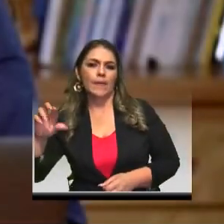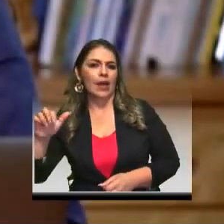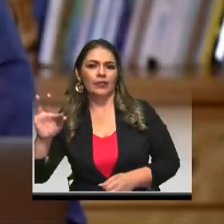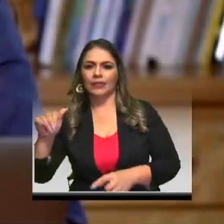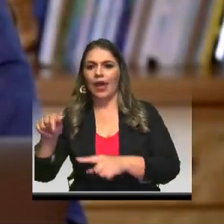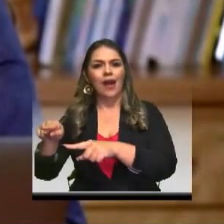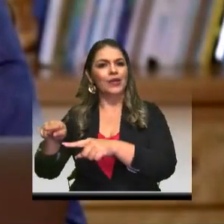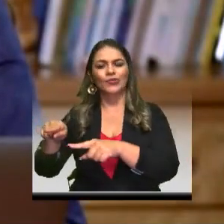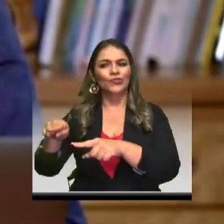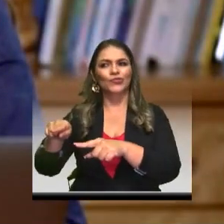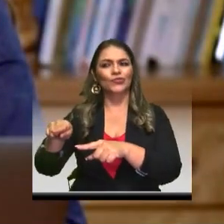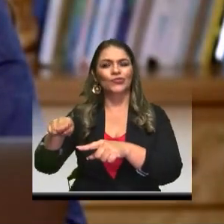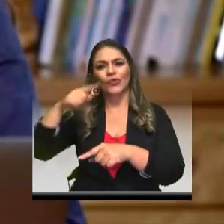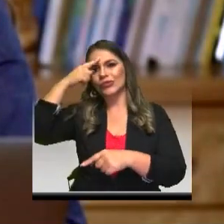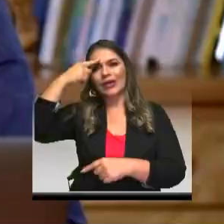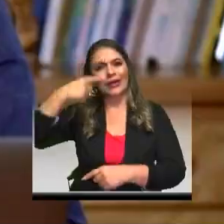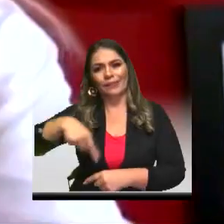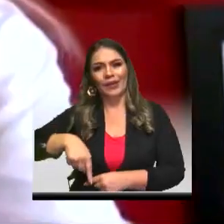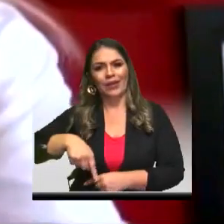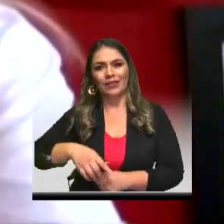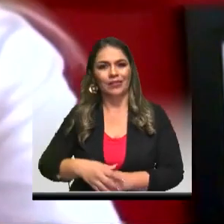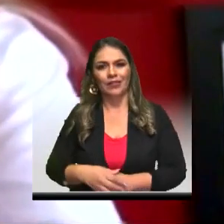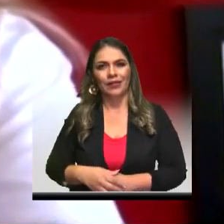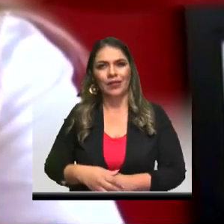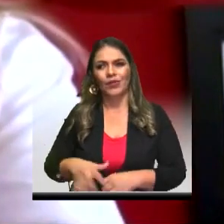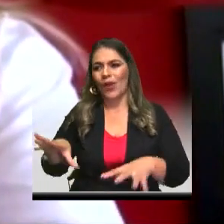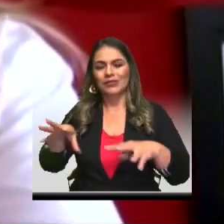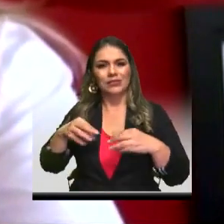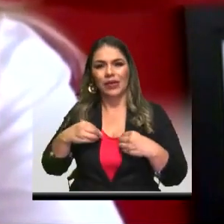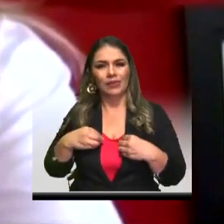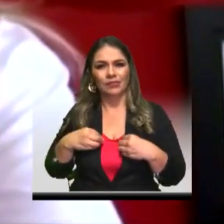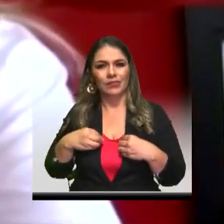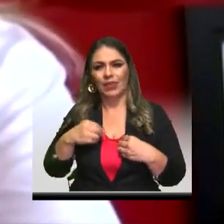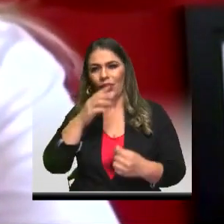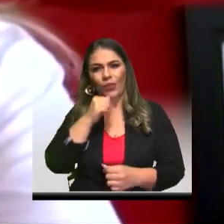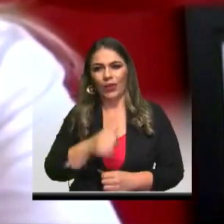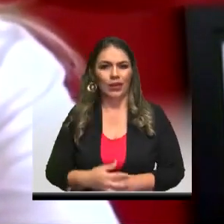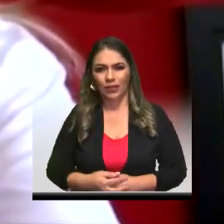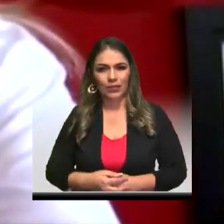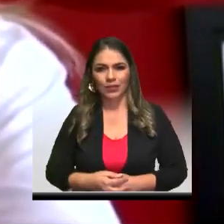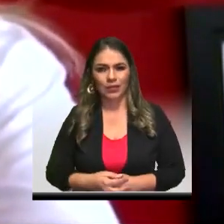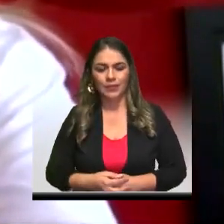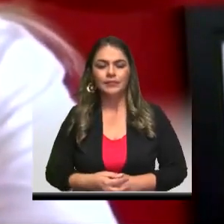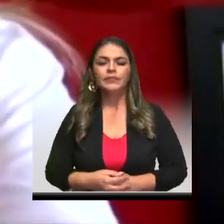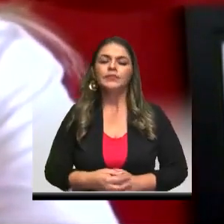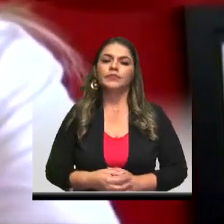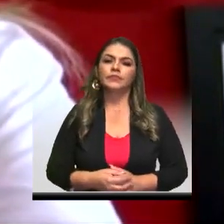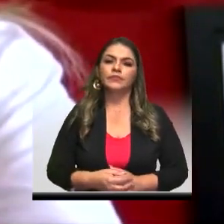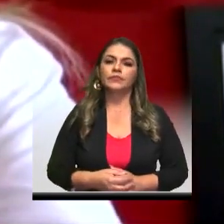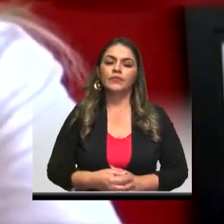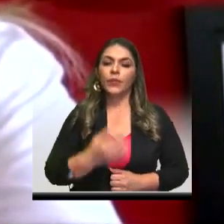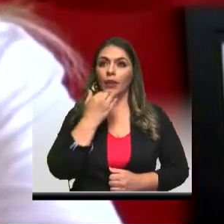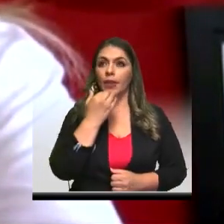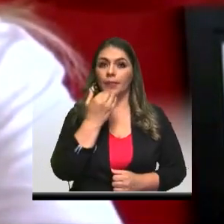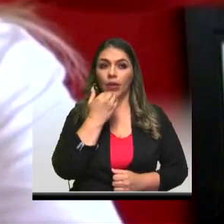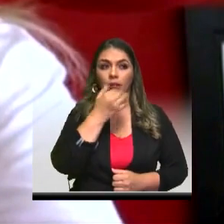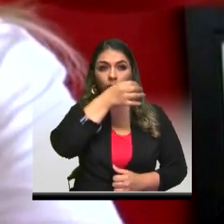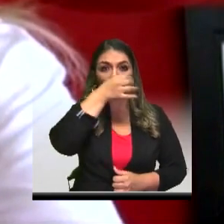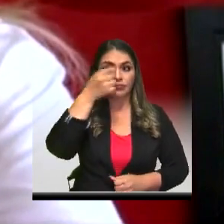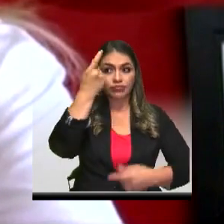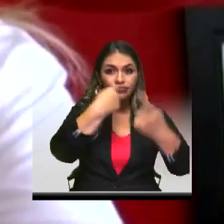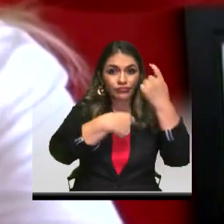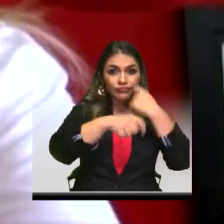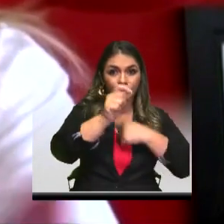Mónica, ¿un narco se arrepiente? No todos los narcotraficantes son psicópatas. El Chapo, por ejemplo, en